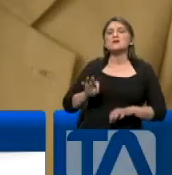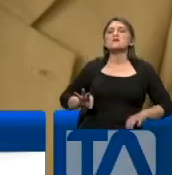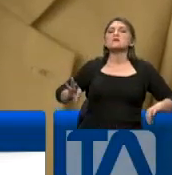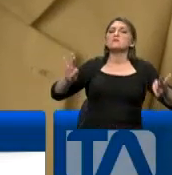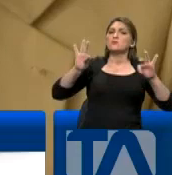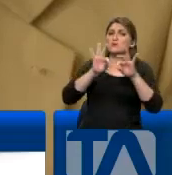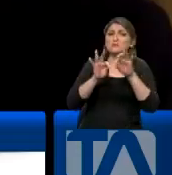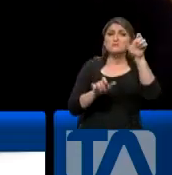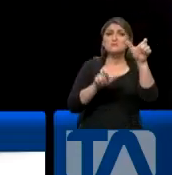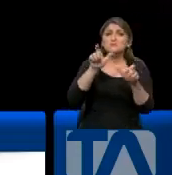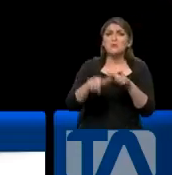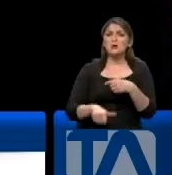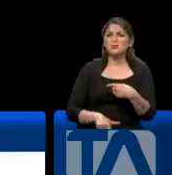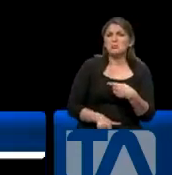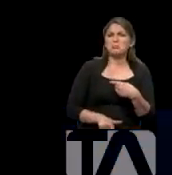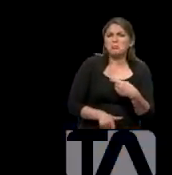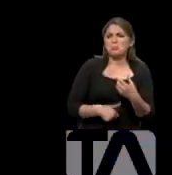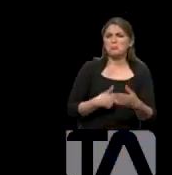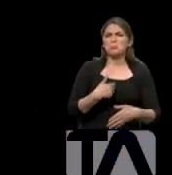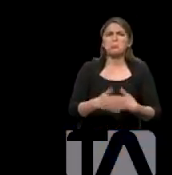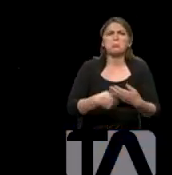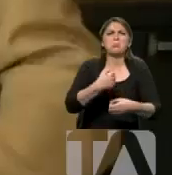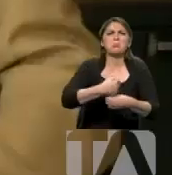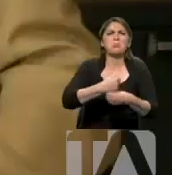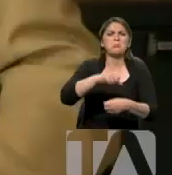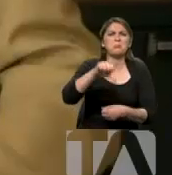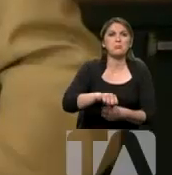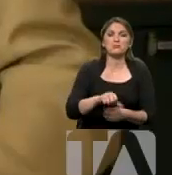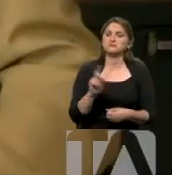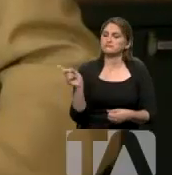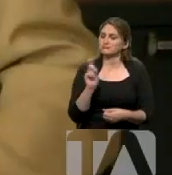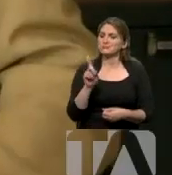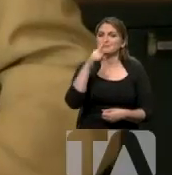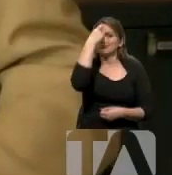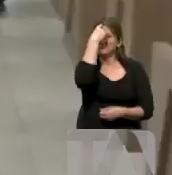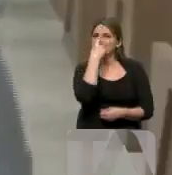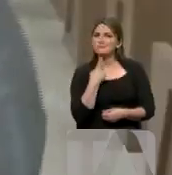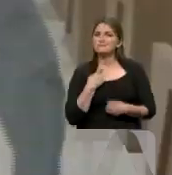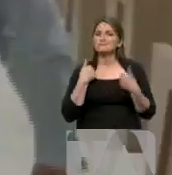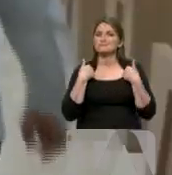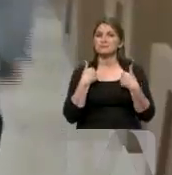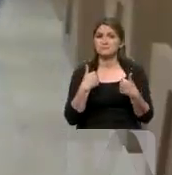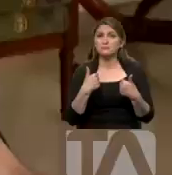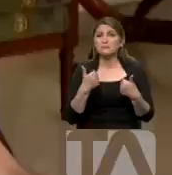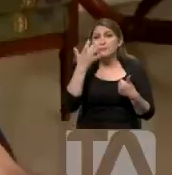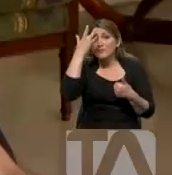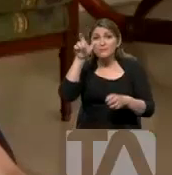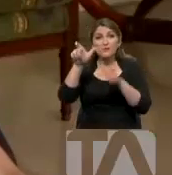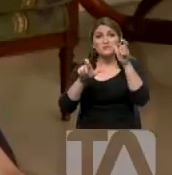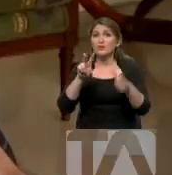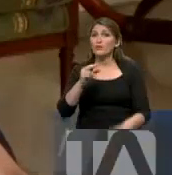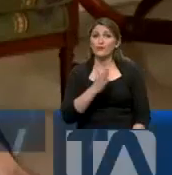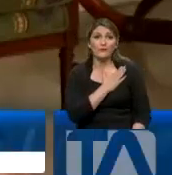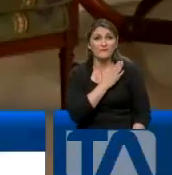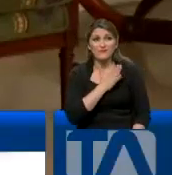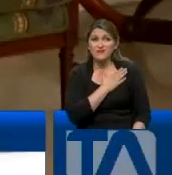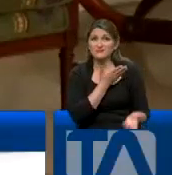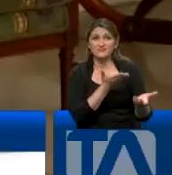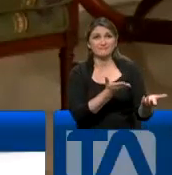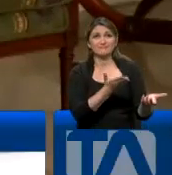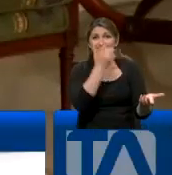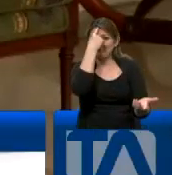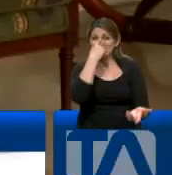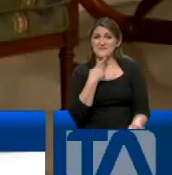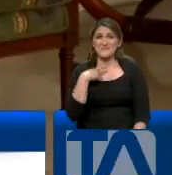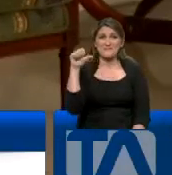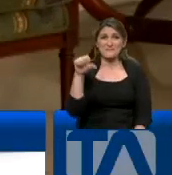en su conducta. Ambos coinciden en que es necesario devolver la confianza en el sistema judicial. Es decir, cada juez que